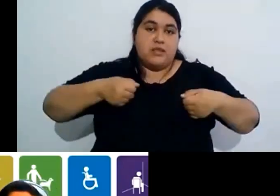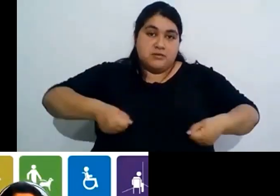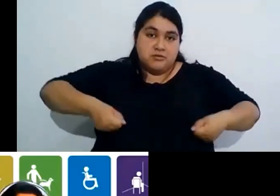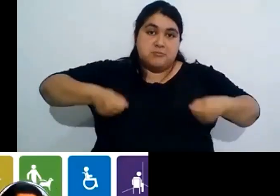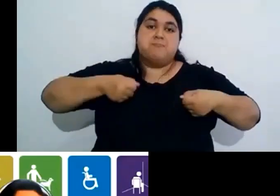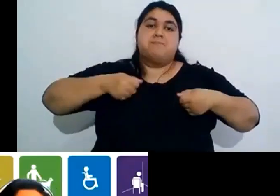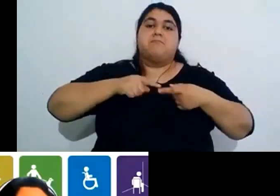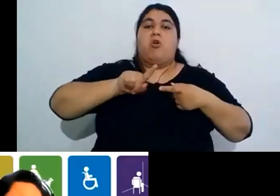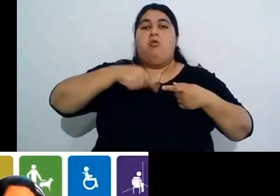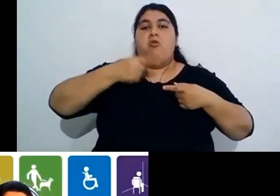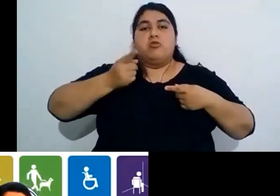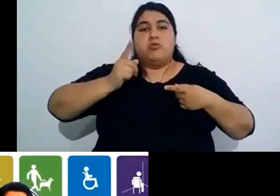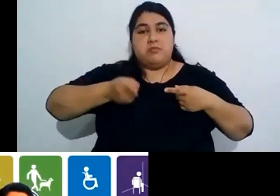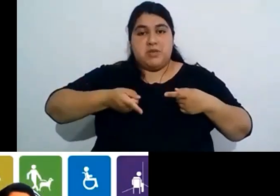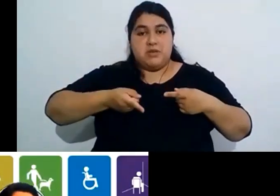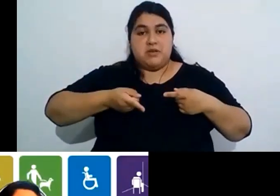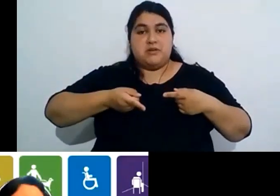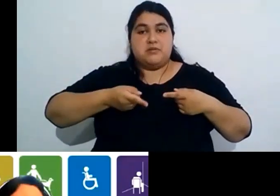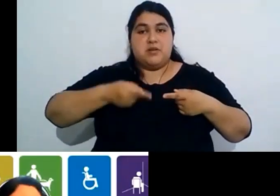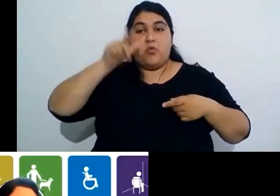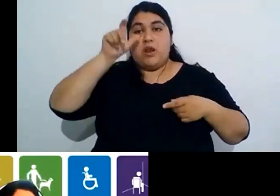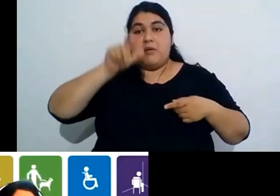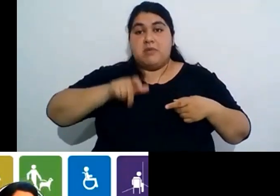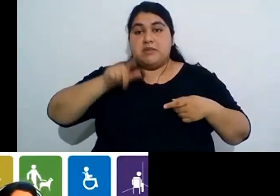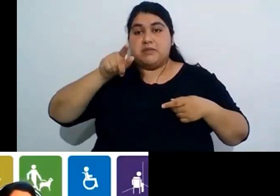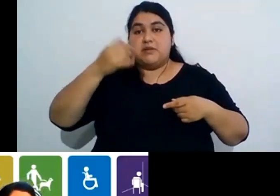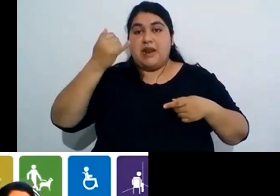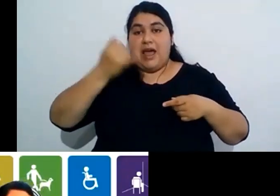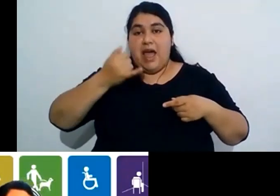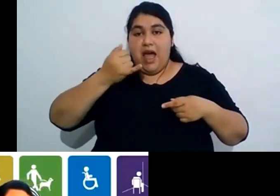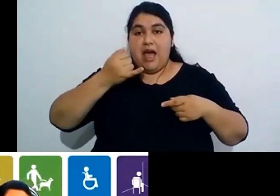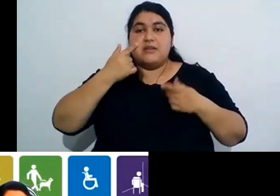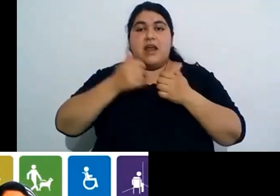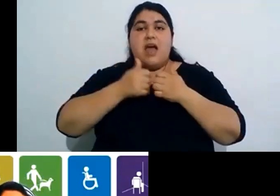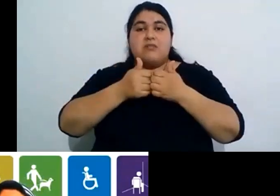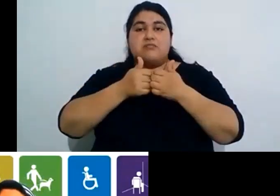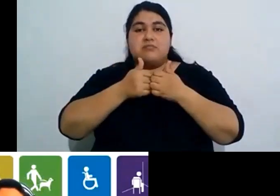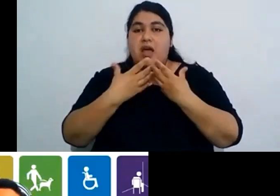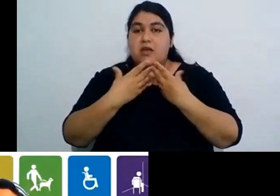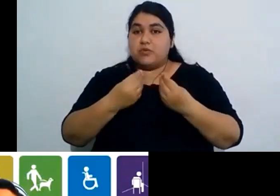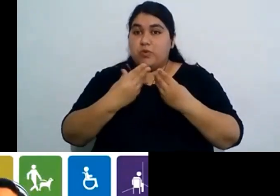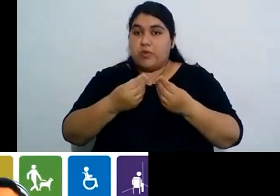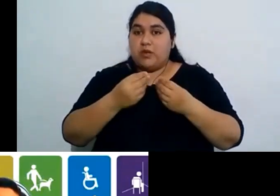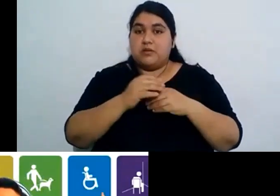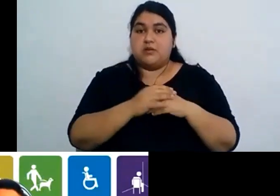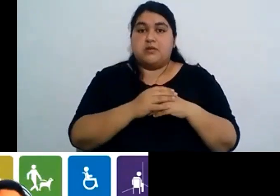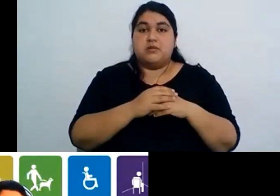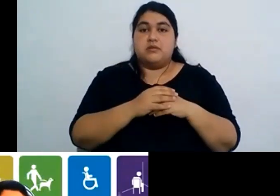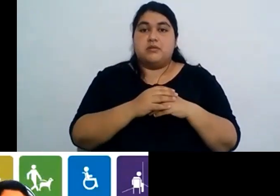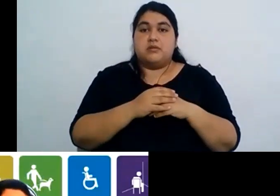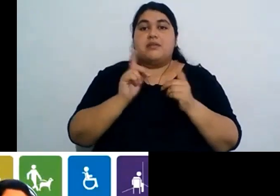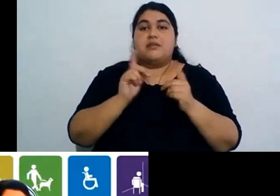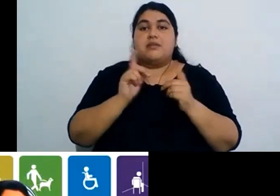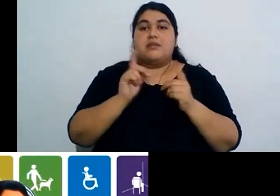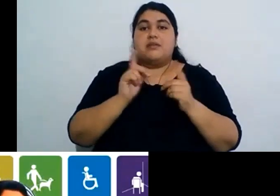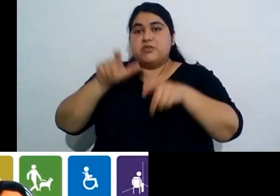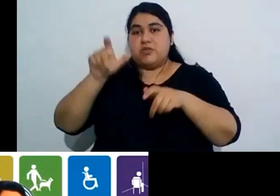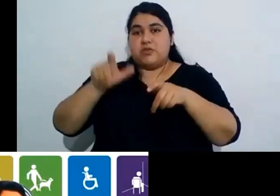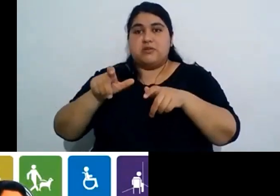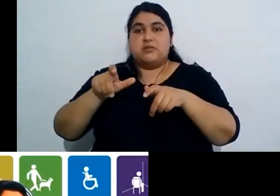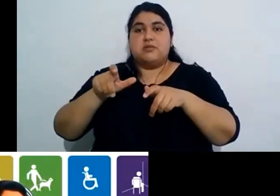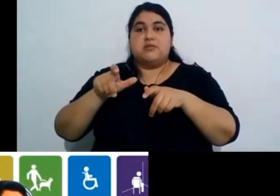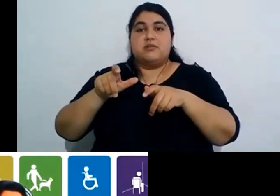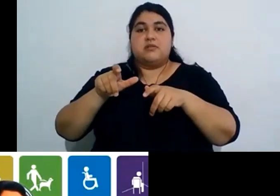Bueno, hay una persona que está dándole asistencia y personas que están en